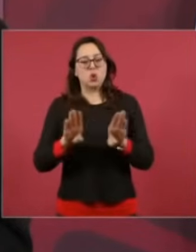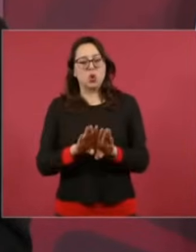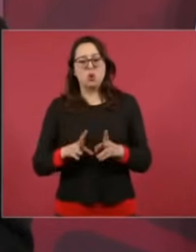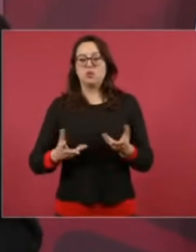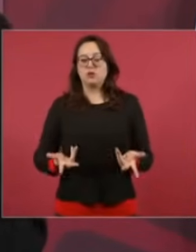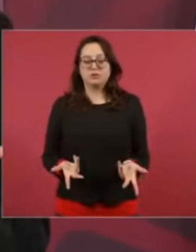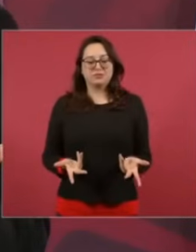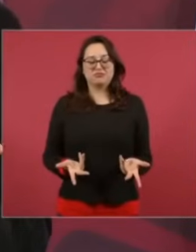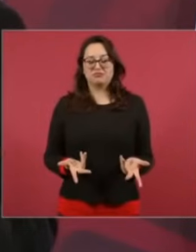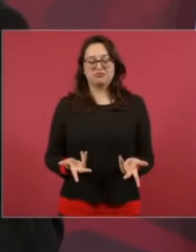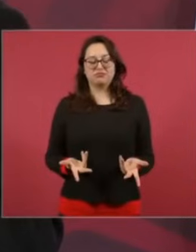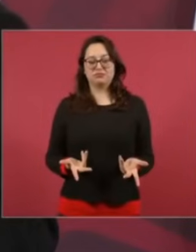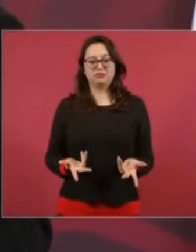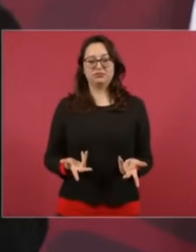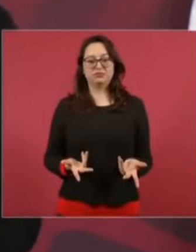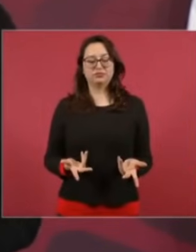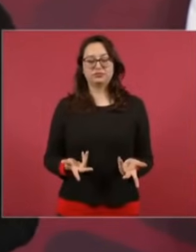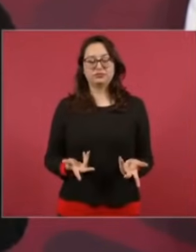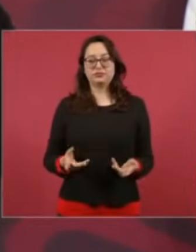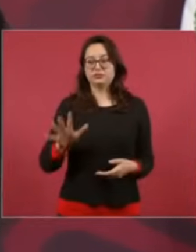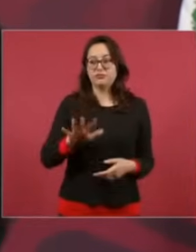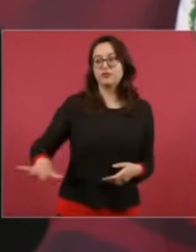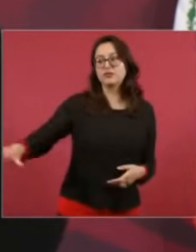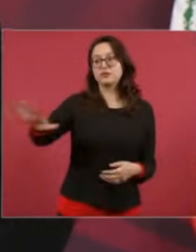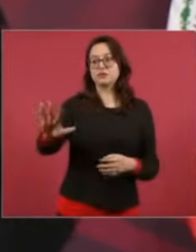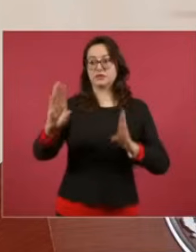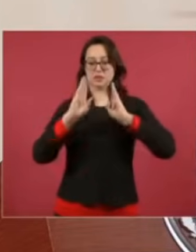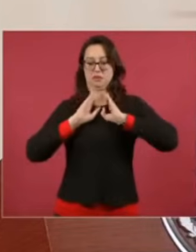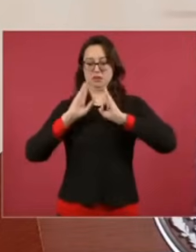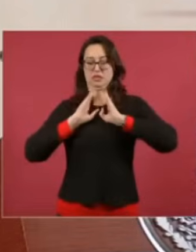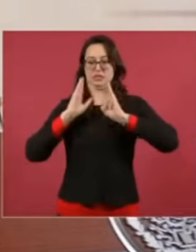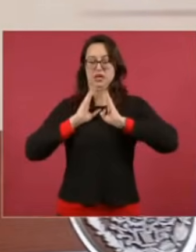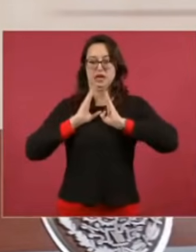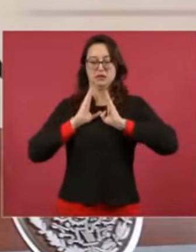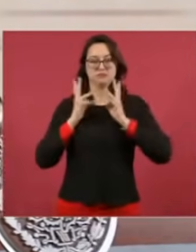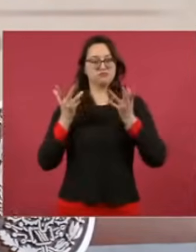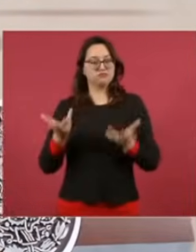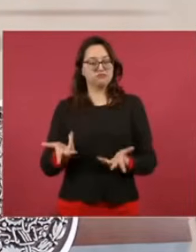el afán autoritario del presidente Díaz Ordaz